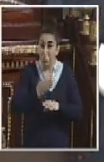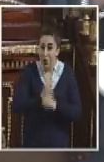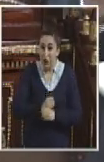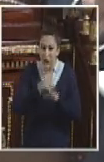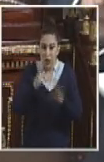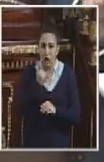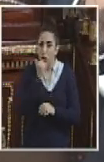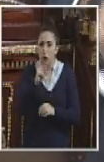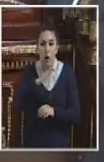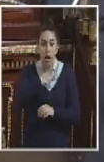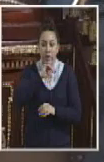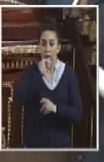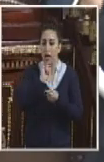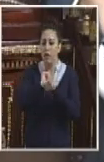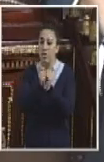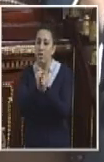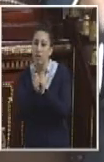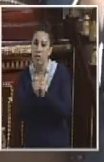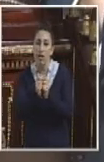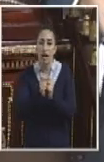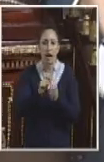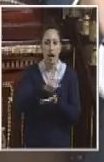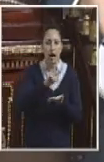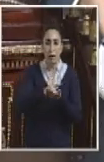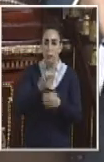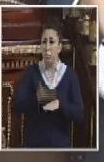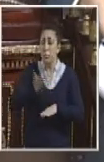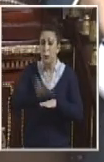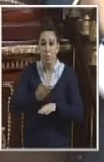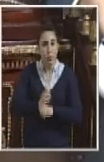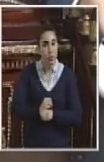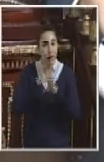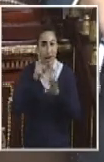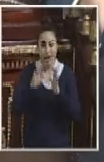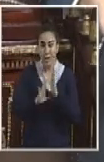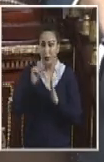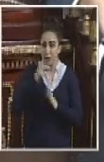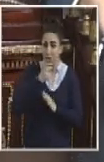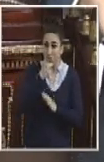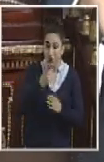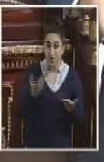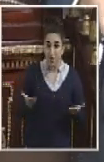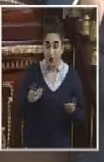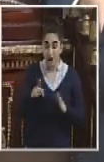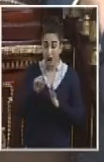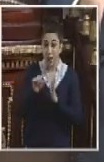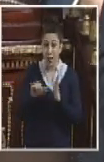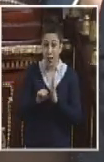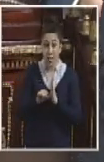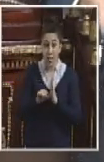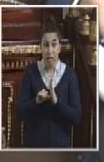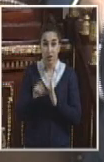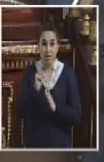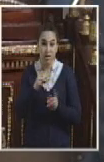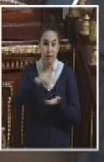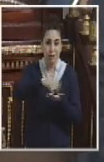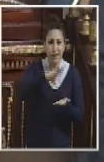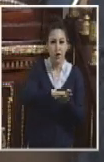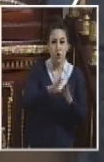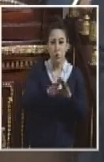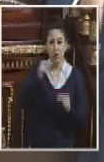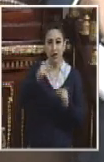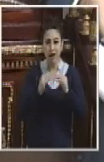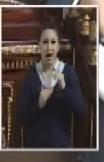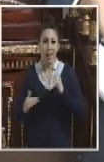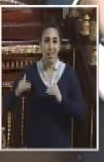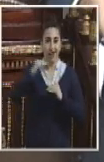hay interpretación de la ley, es literalidad de la Constitución. Es un artículo de rango constitucional. Y vean